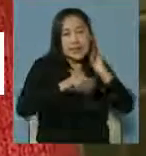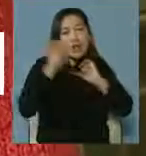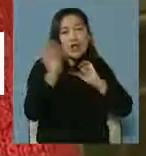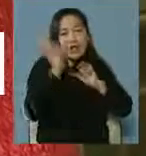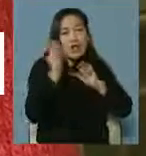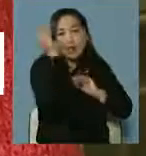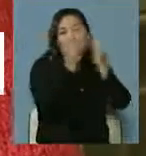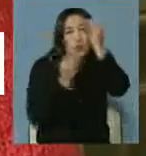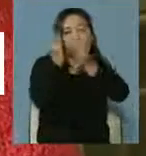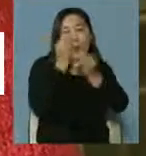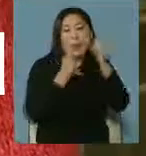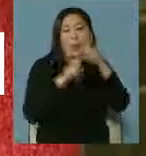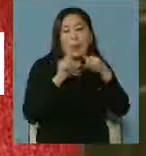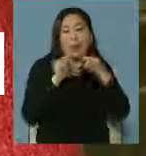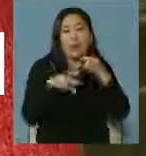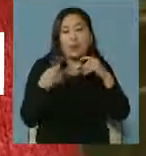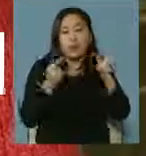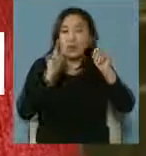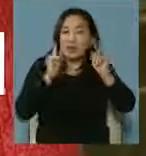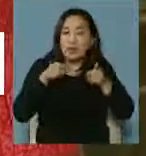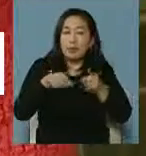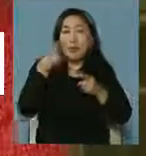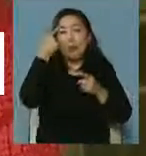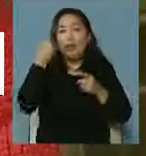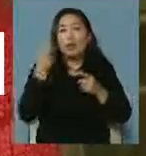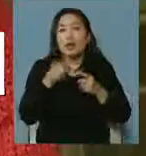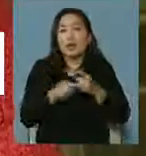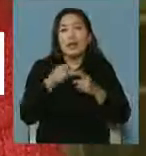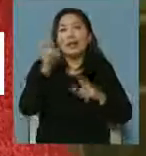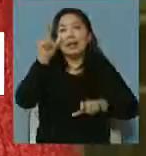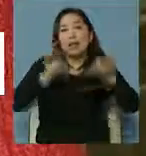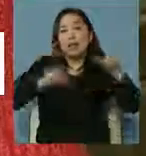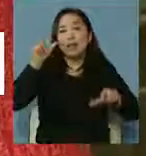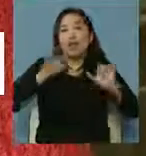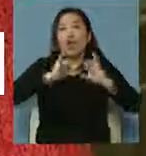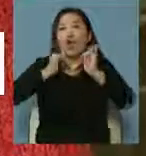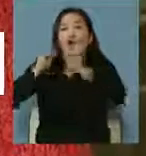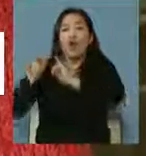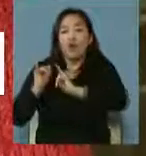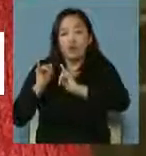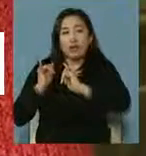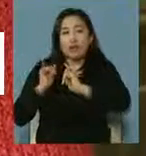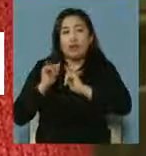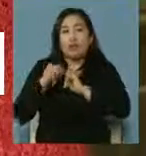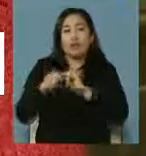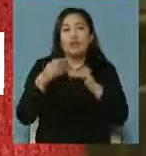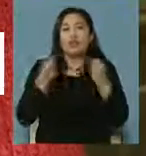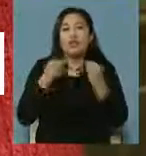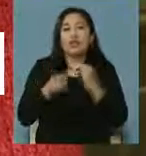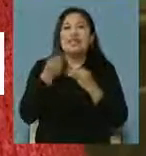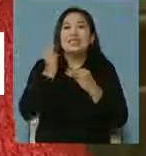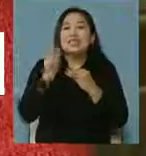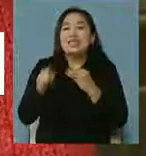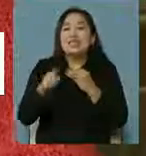directores estamos preocupados por eso, y además porque el común de los jóvenes, que son, digamos,